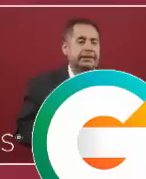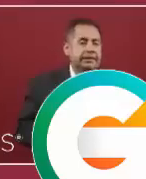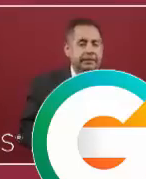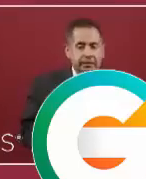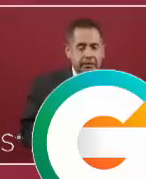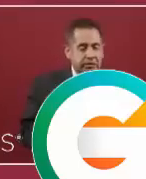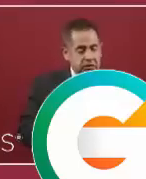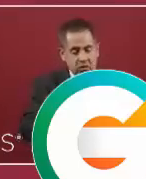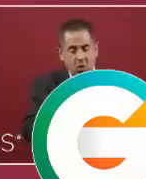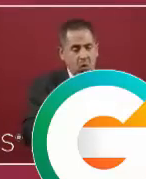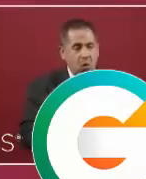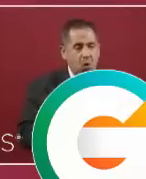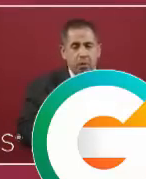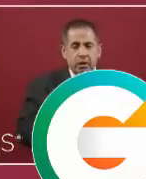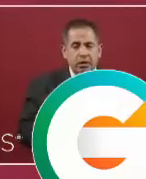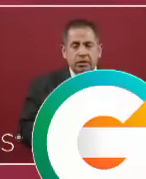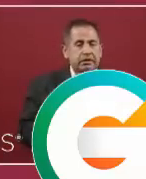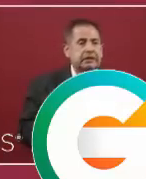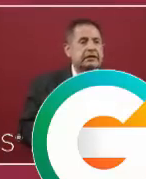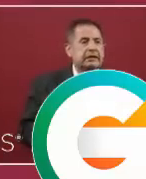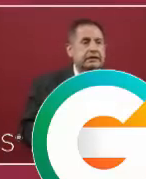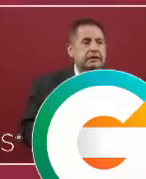no estén